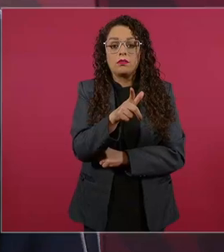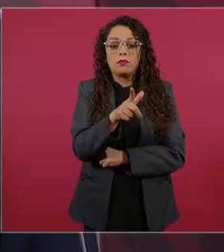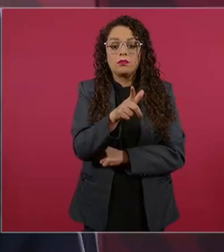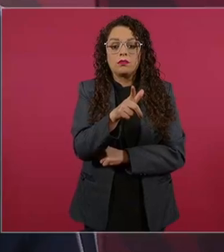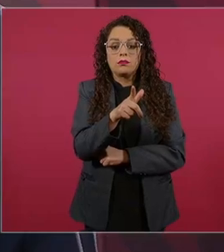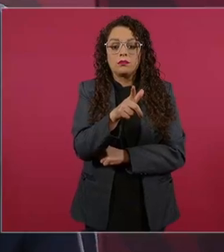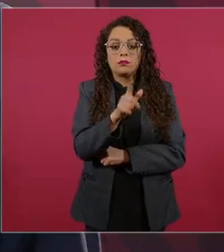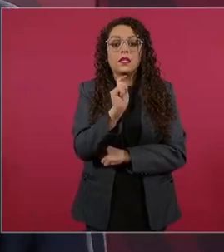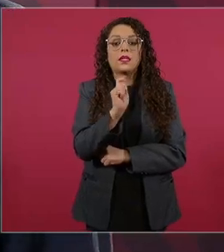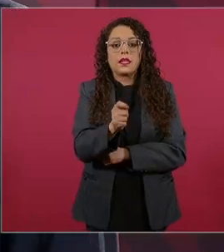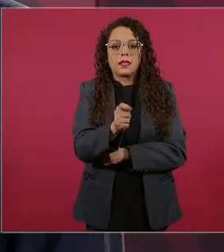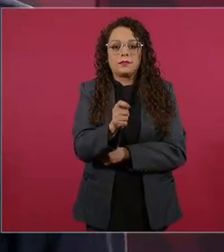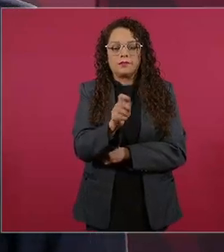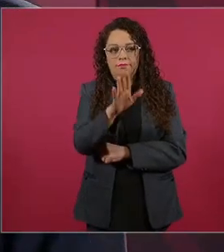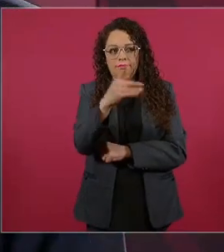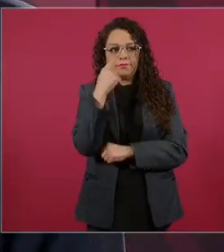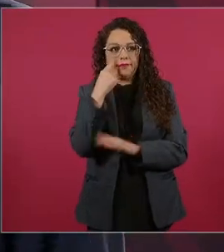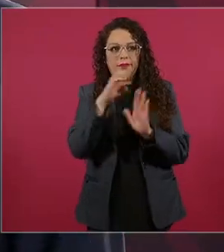robots